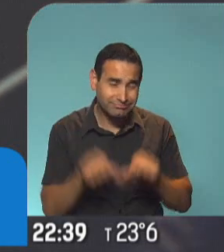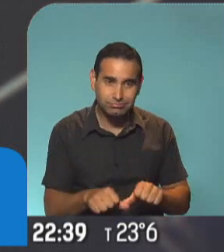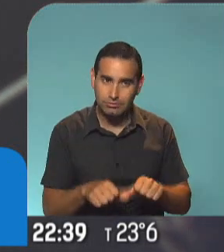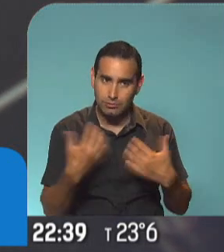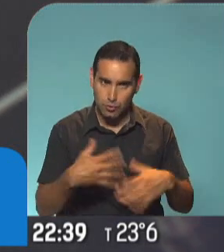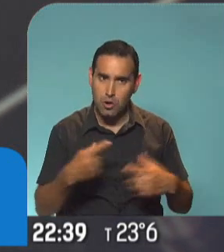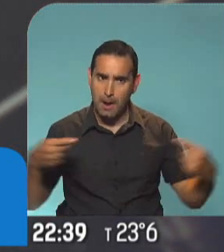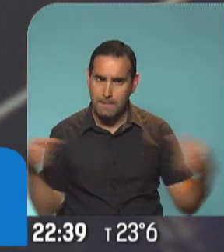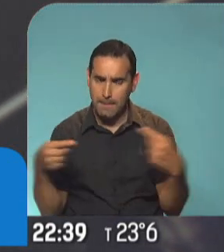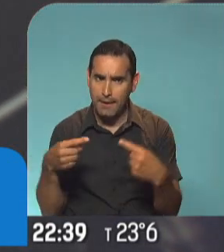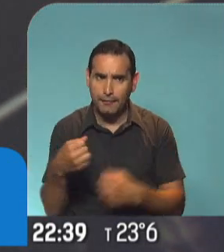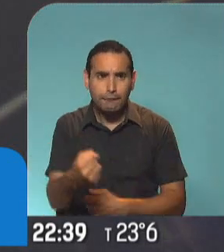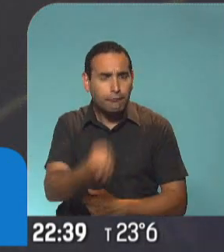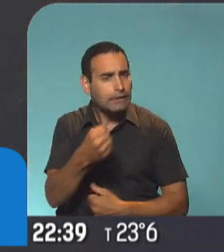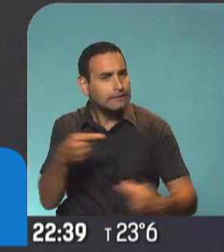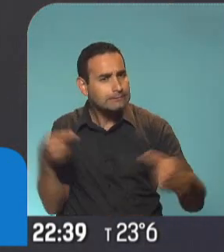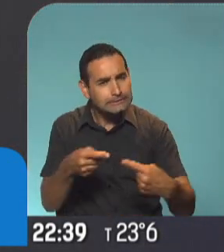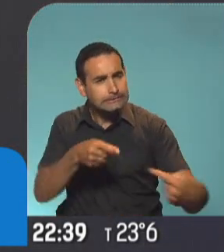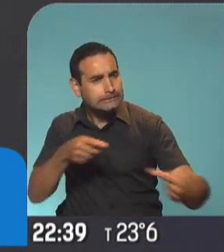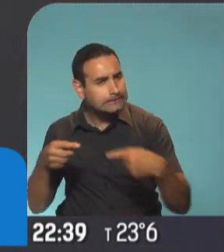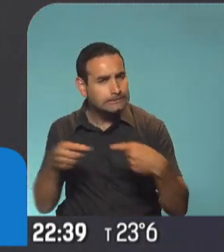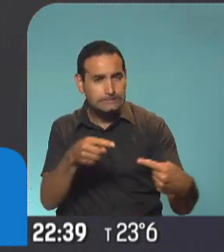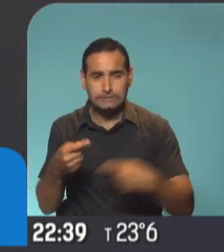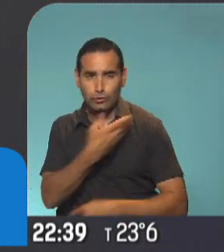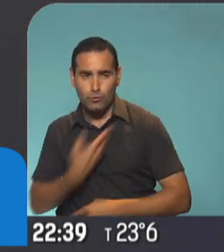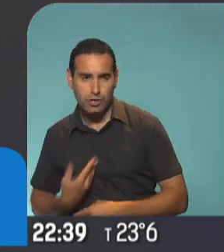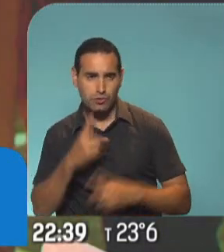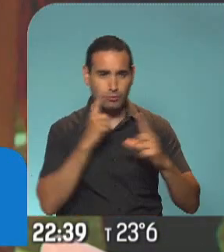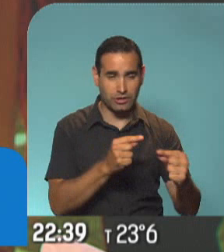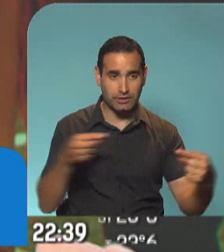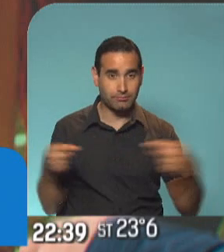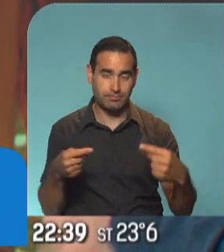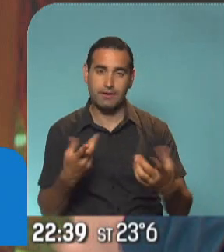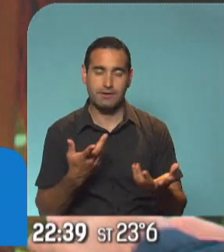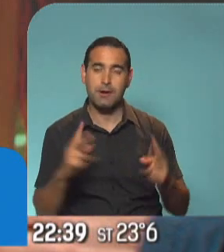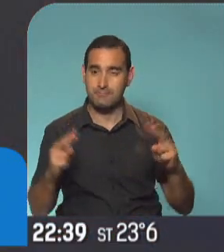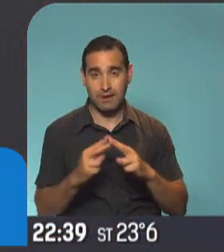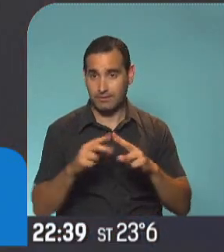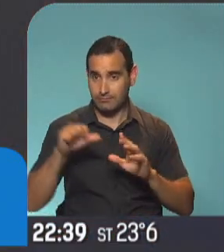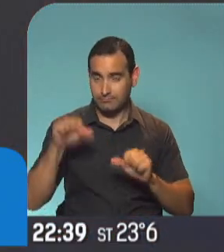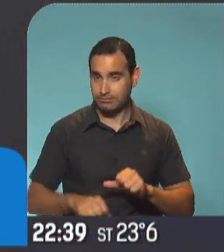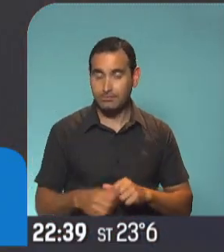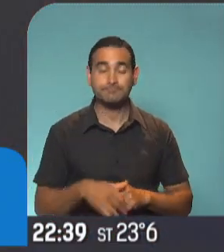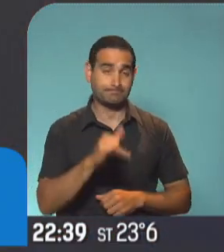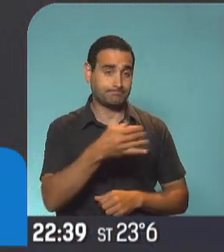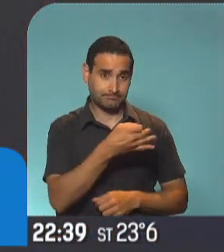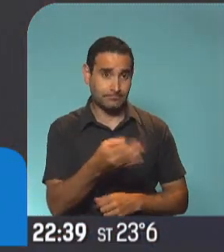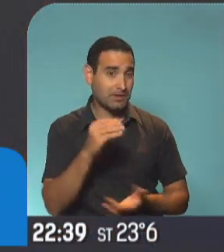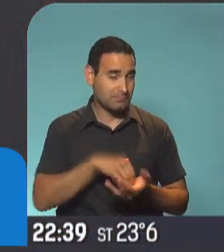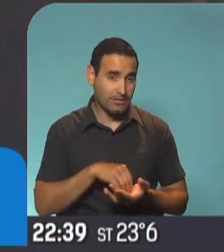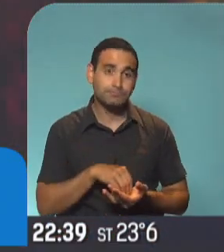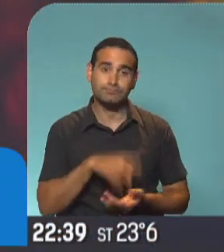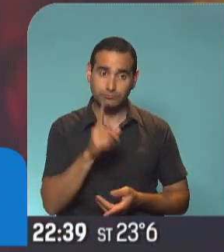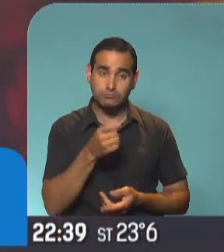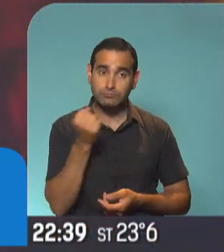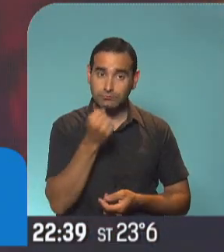disputa fuerte, es una pulseada importante la que hay en este momento. Intensifica en París, lógicamente. Por supuesto, ¿no? Y además un dato que no podemos soslayar y que